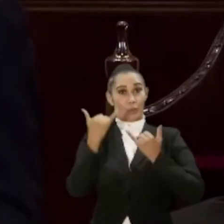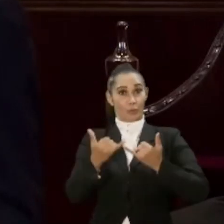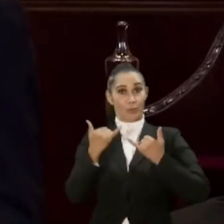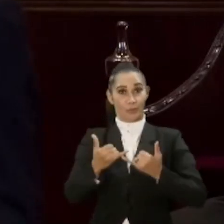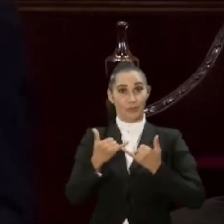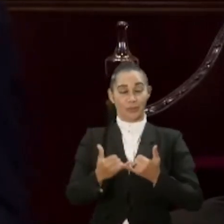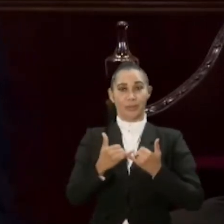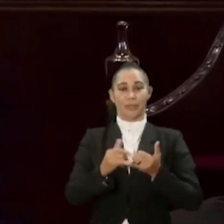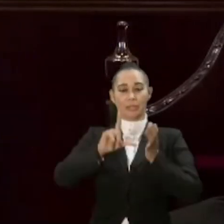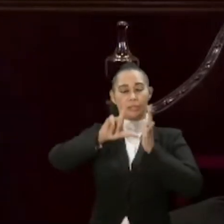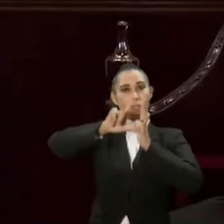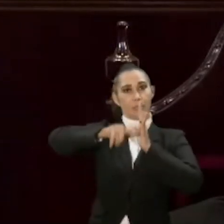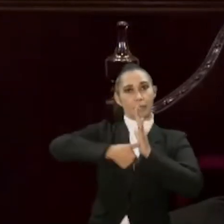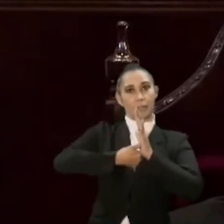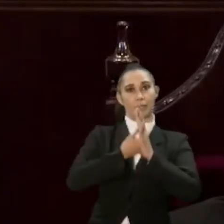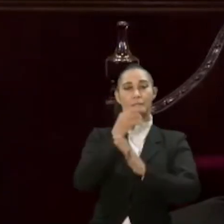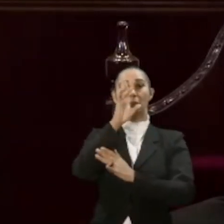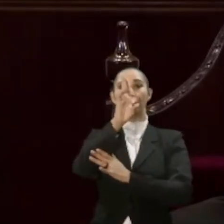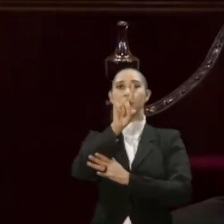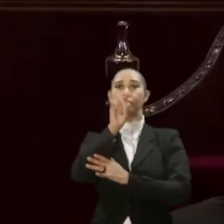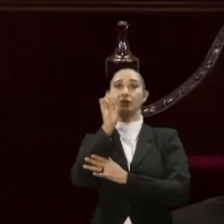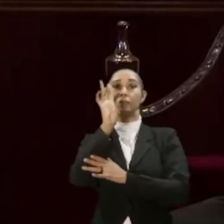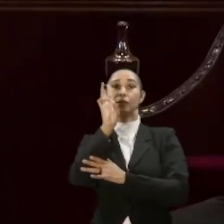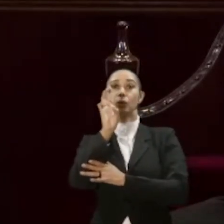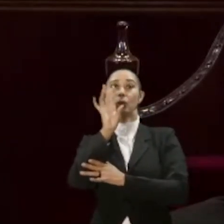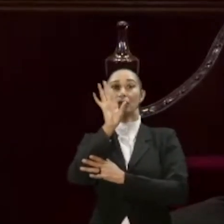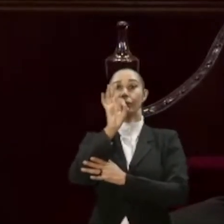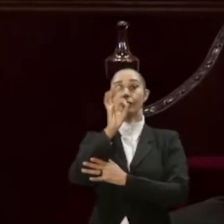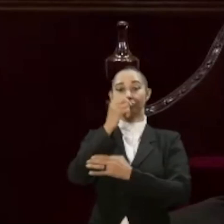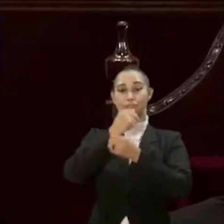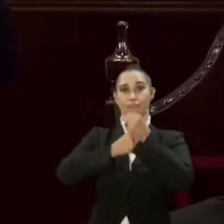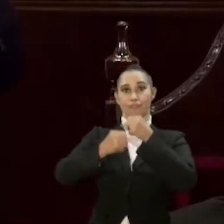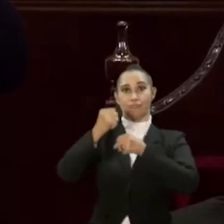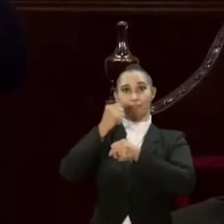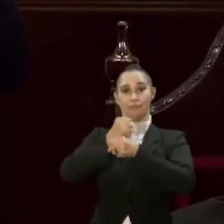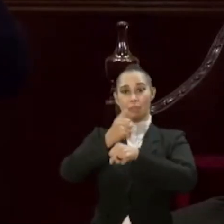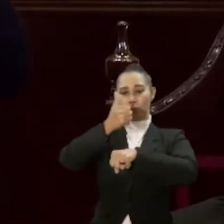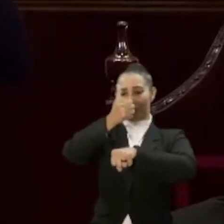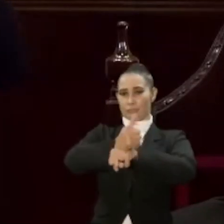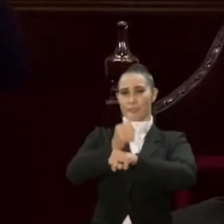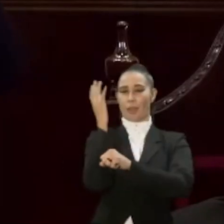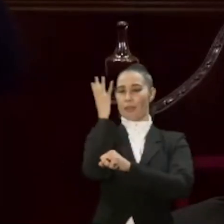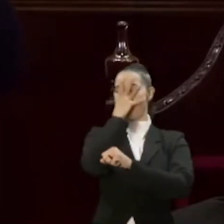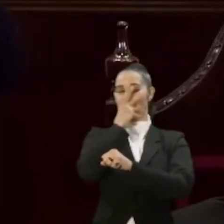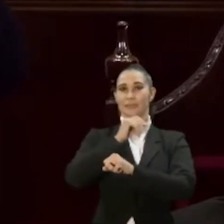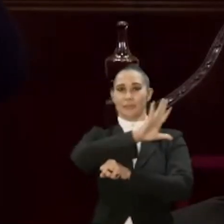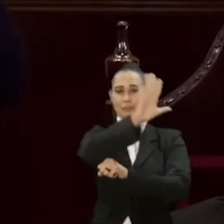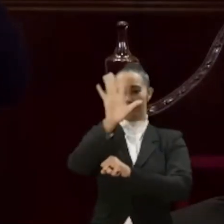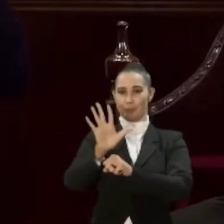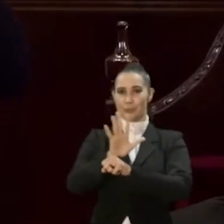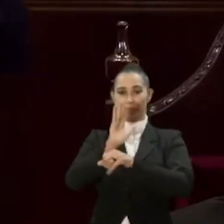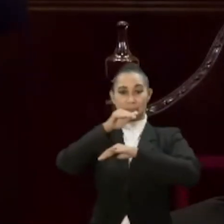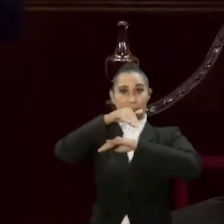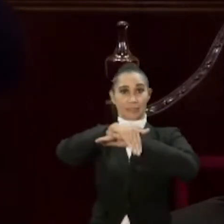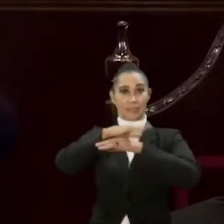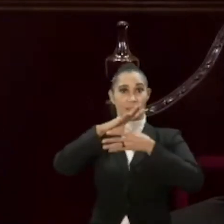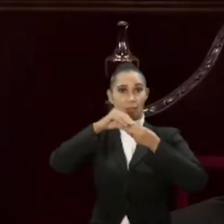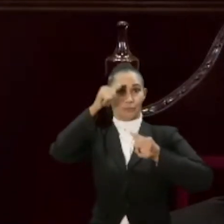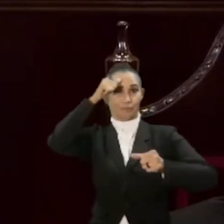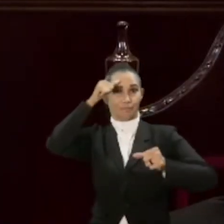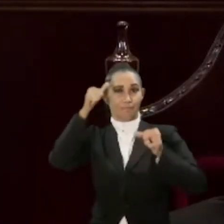hoy y después de 179 años se mantiene intacta la belleza inigualable de esa noche